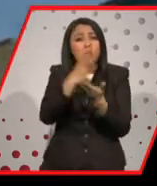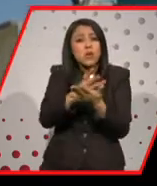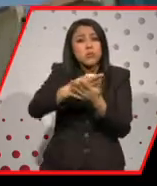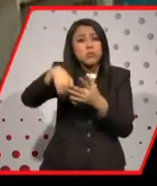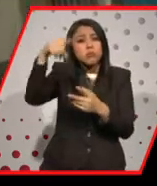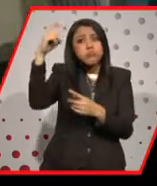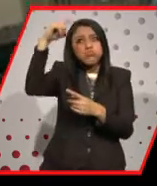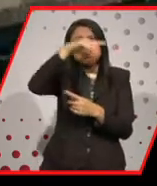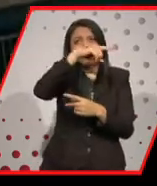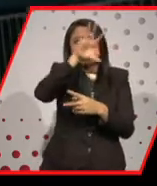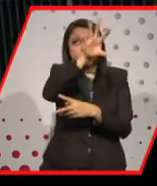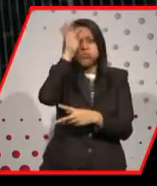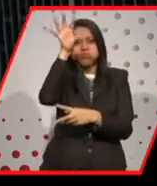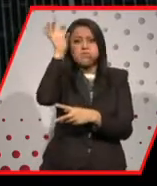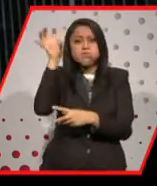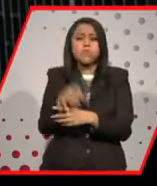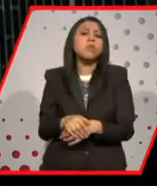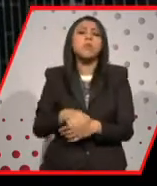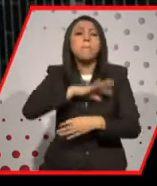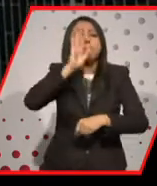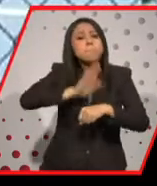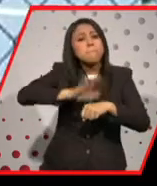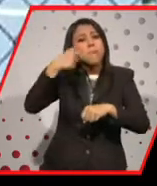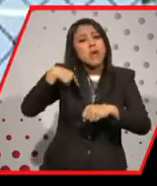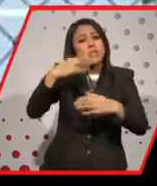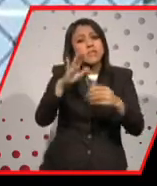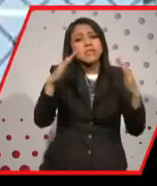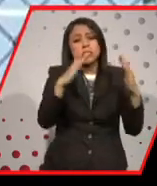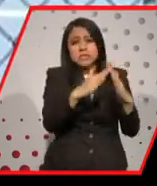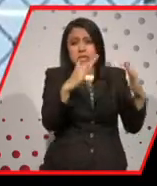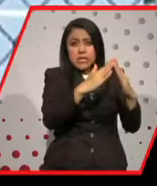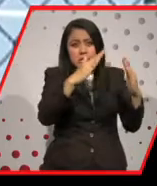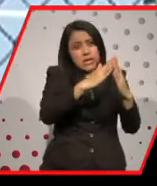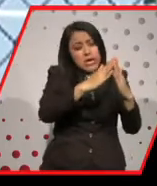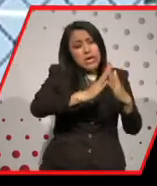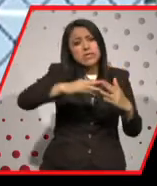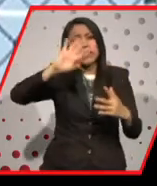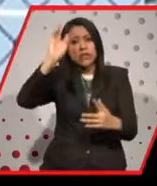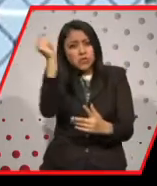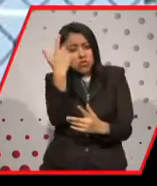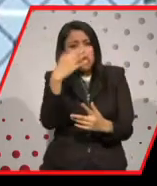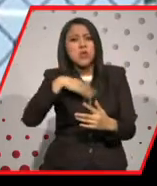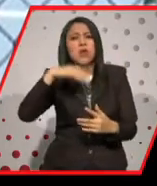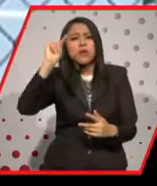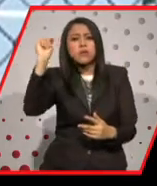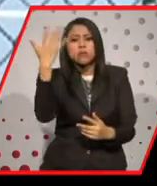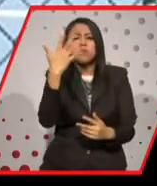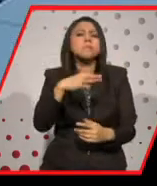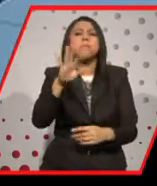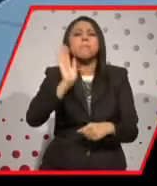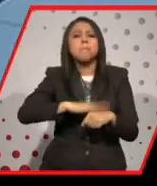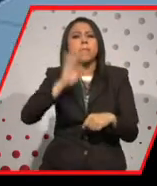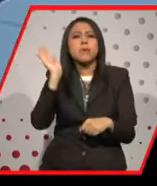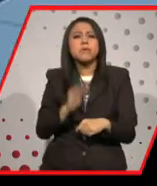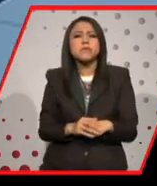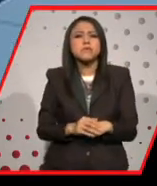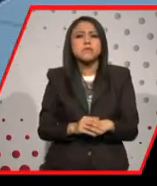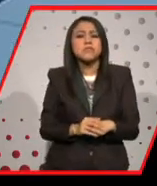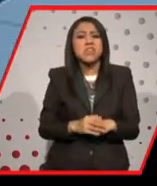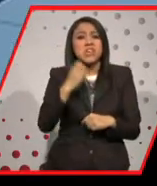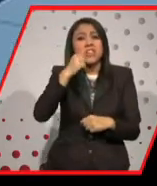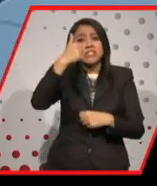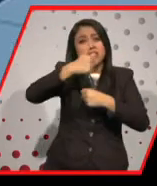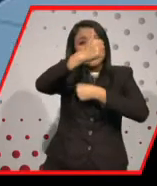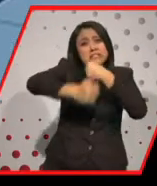rayos afecte los aparatos electrónicos de más de 50 viviendas que se encuentran ubicadas a su alrededor. Este problema se presenta desde hace 6 años